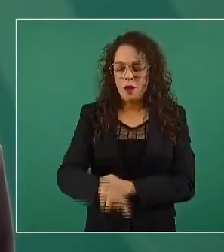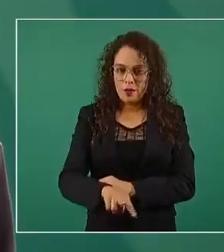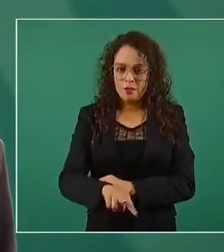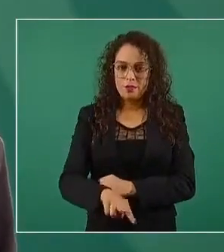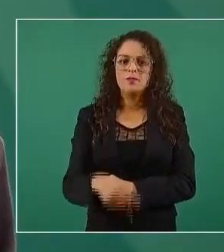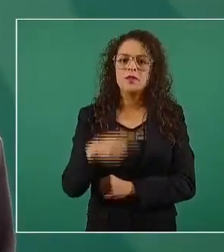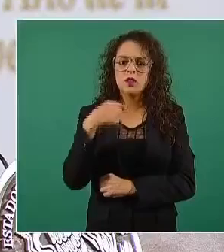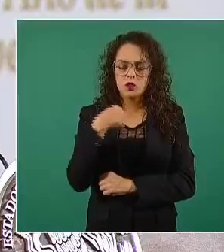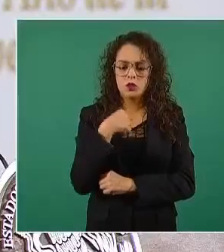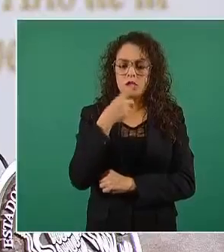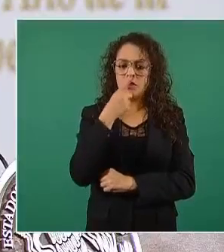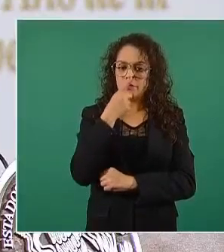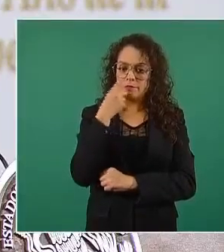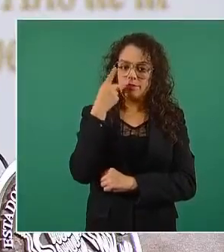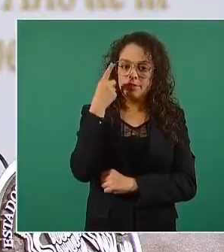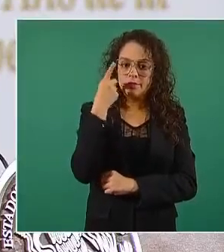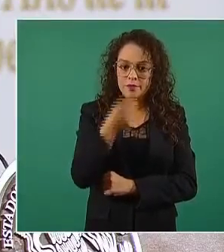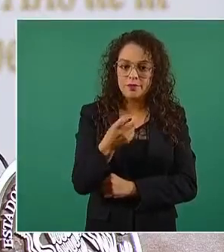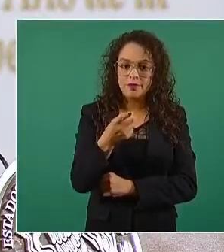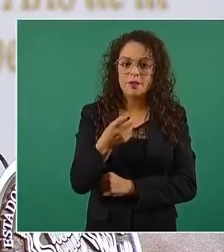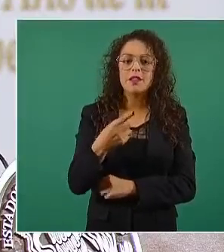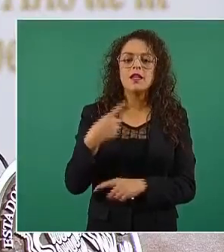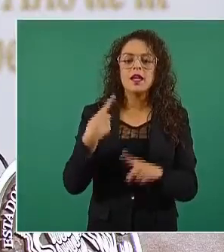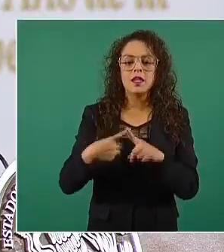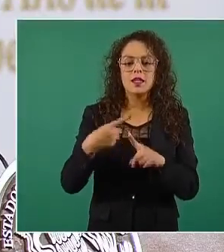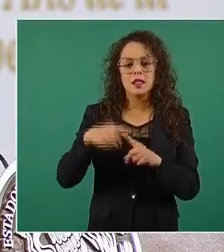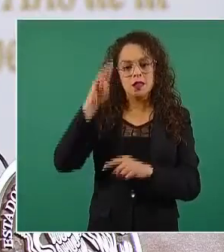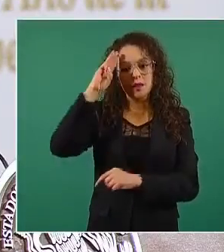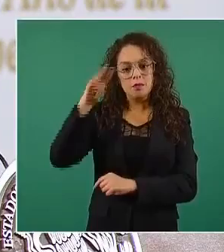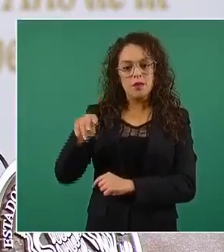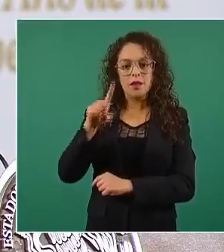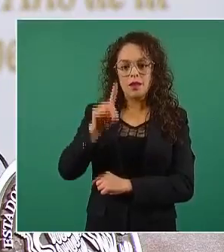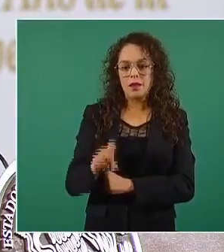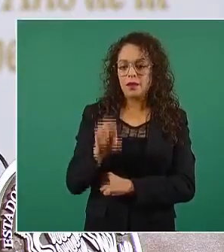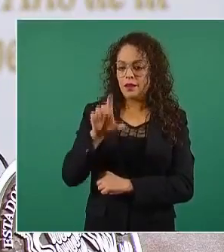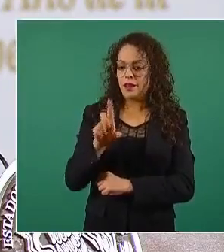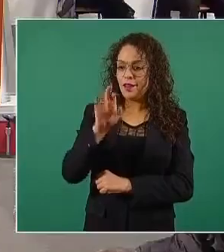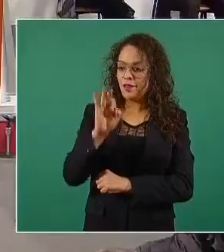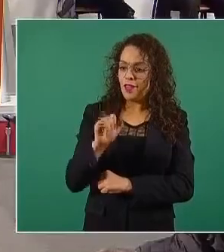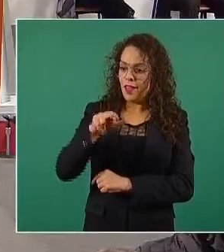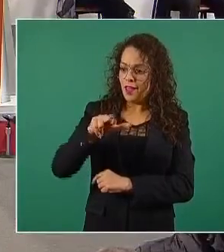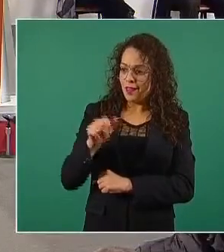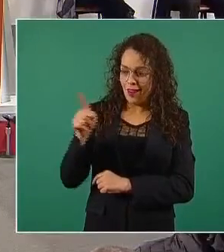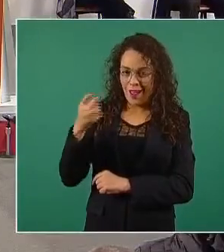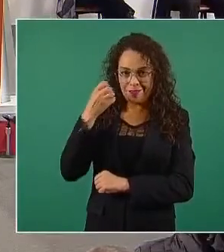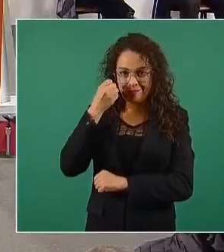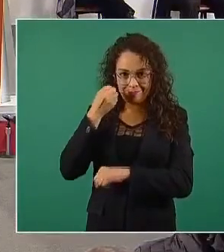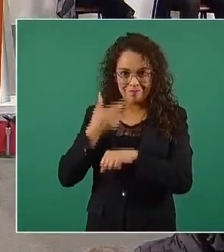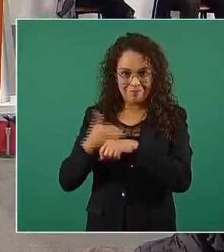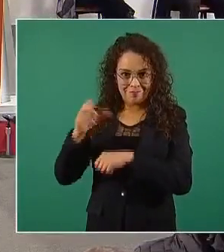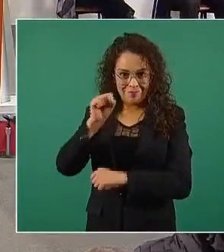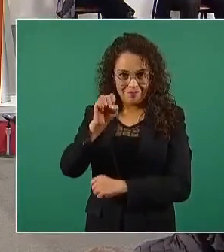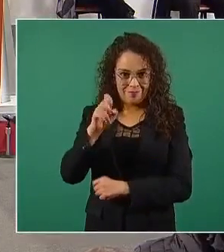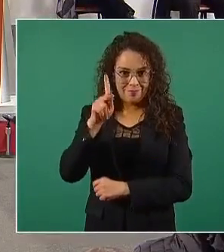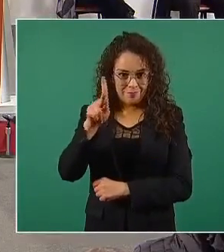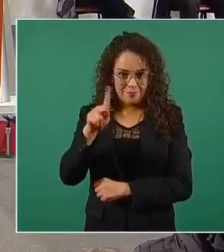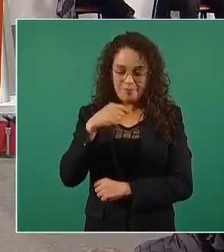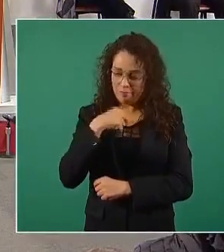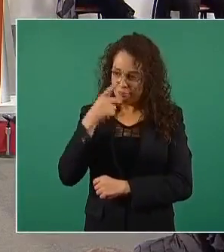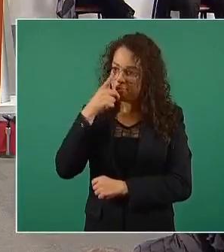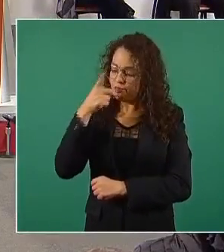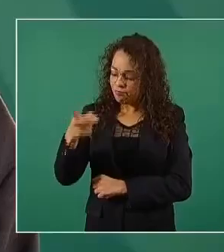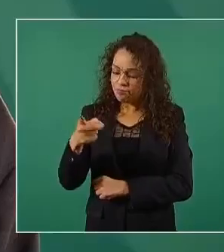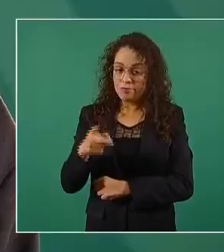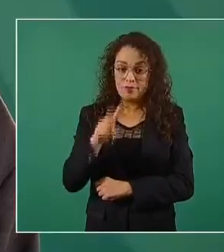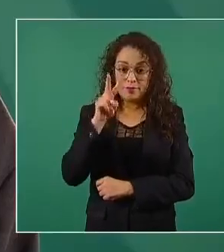dicho a la maestra Delfín, a la maestra secretaria, y que le da gusto